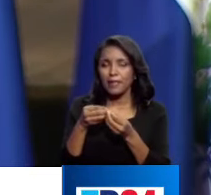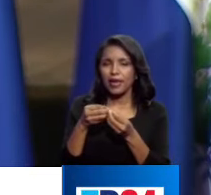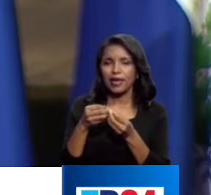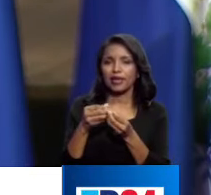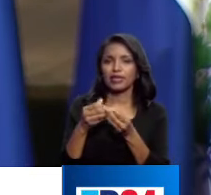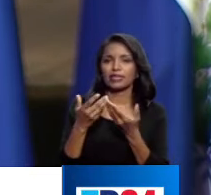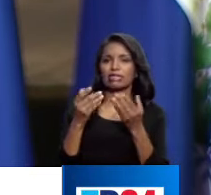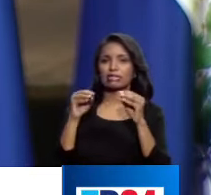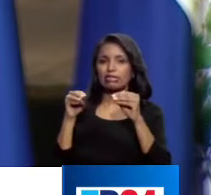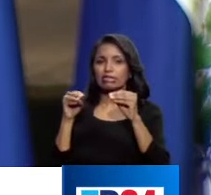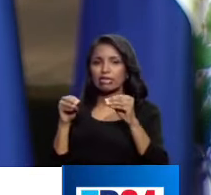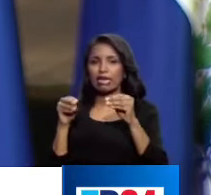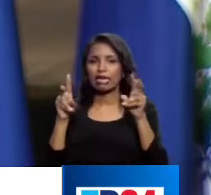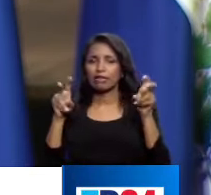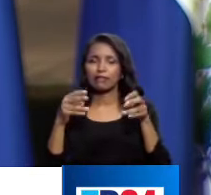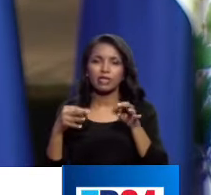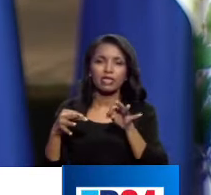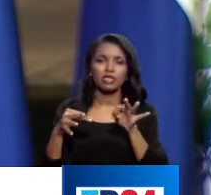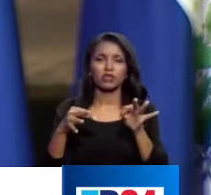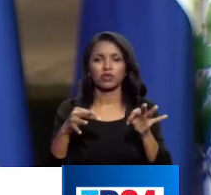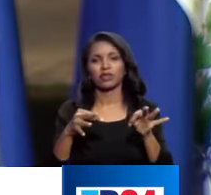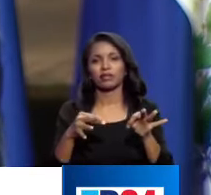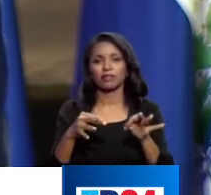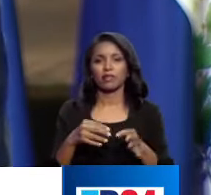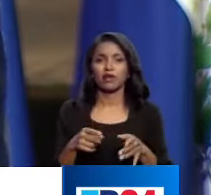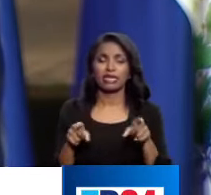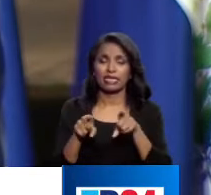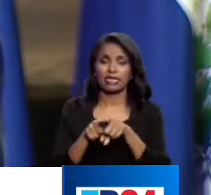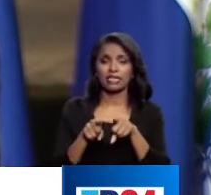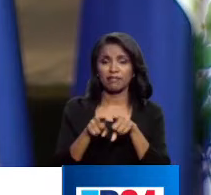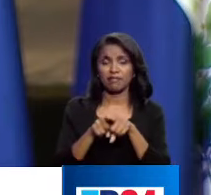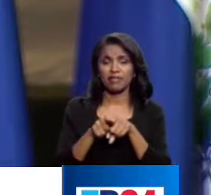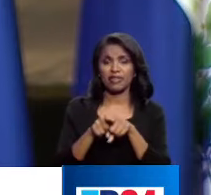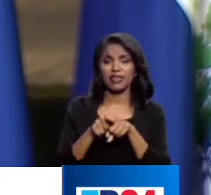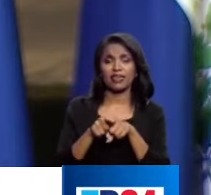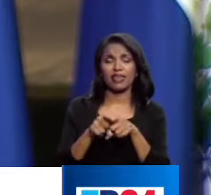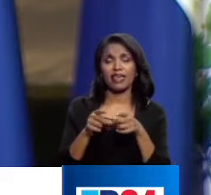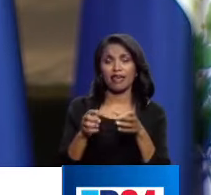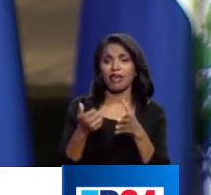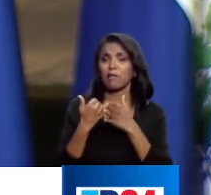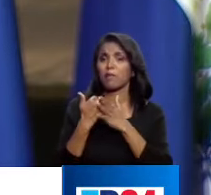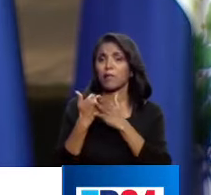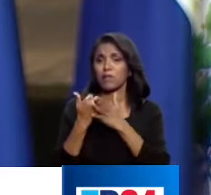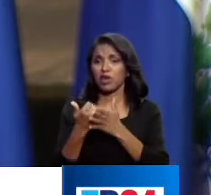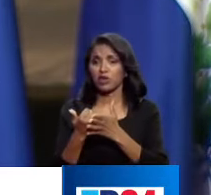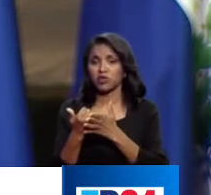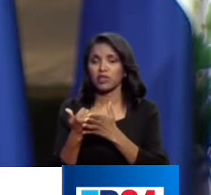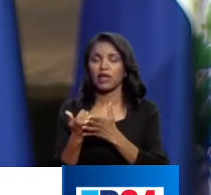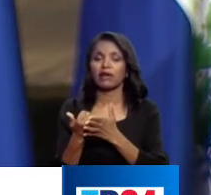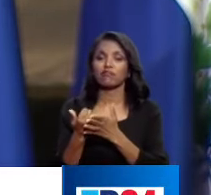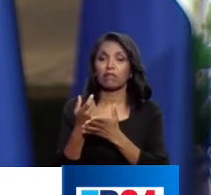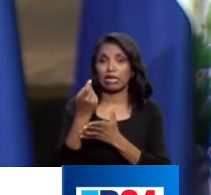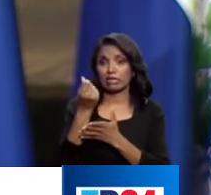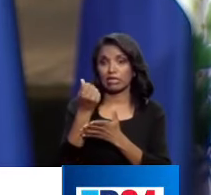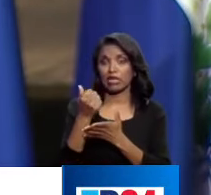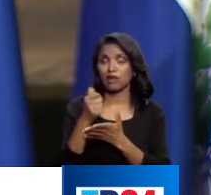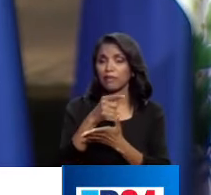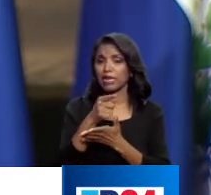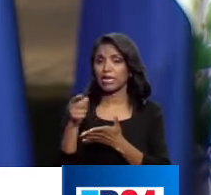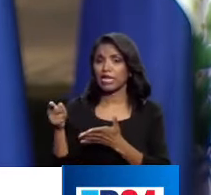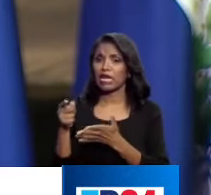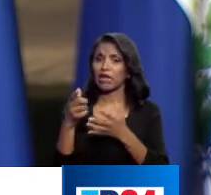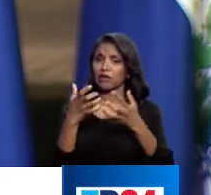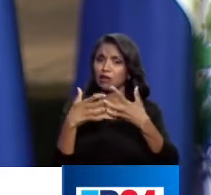dentro del turismo, de recursos y financiamiento para que tengamos más emprendimiento y, por supuesto, también